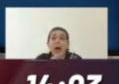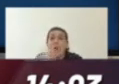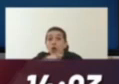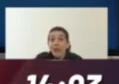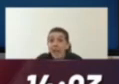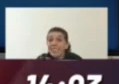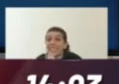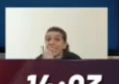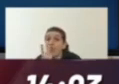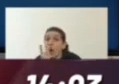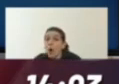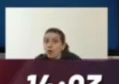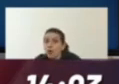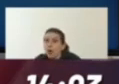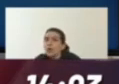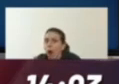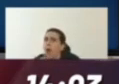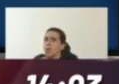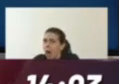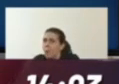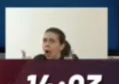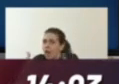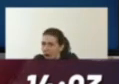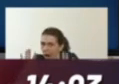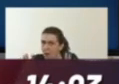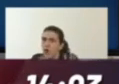decir, estamos soportando